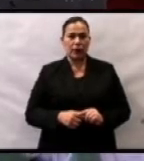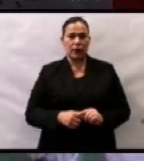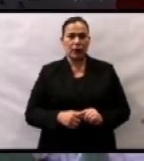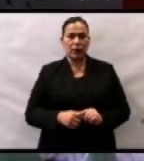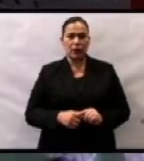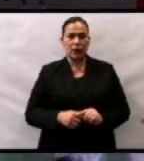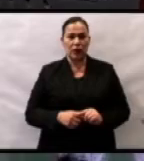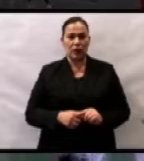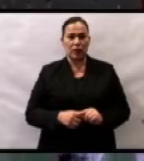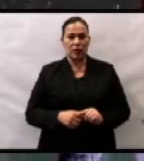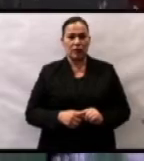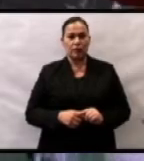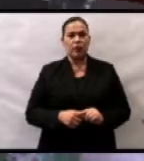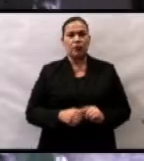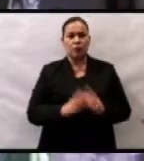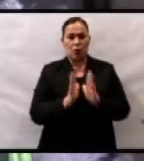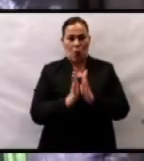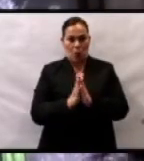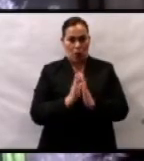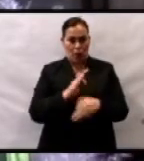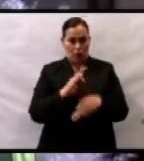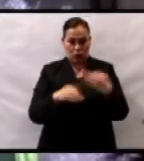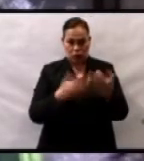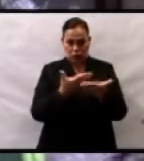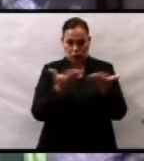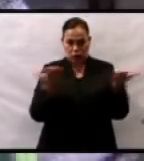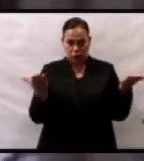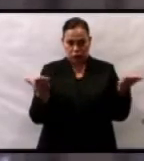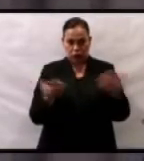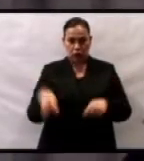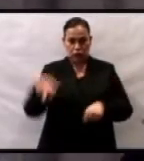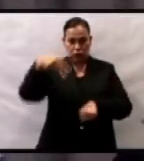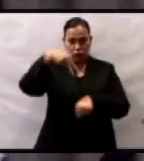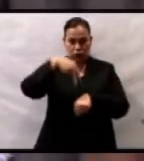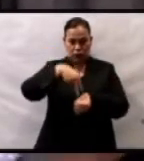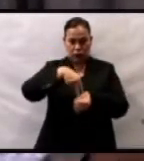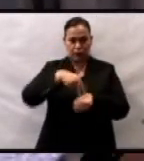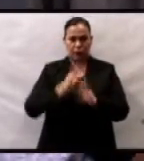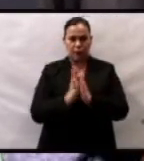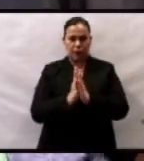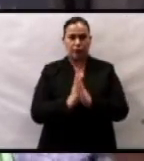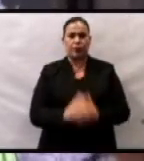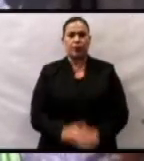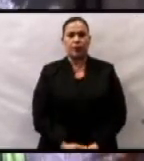Les pedimos de favor, para hacer honores a nuestra bandera, ponernos de pie.